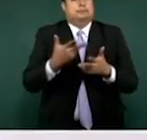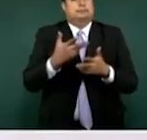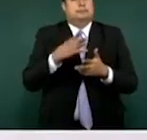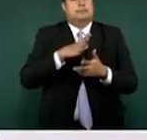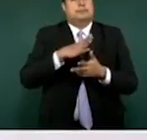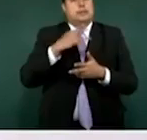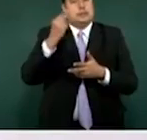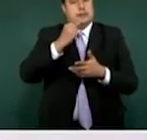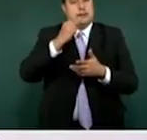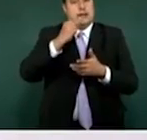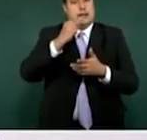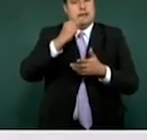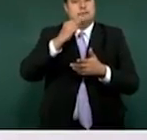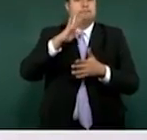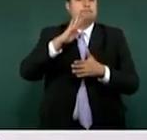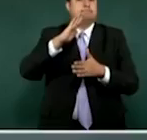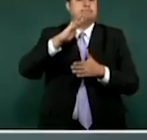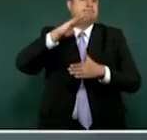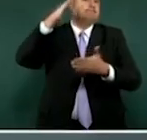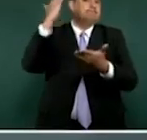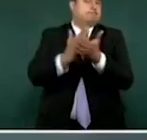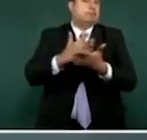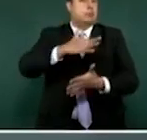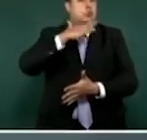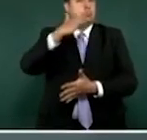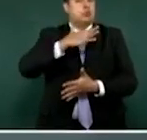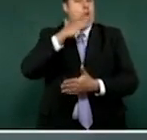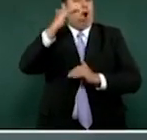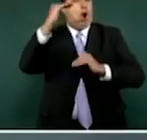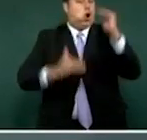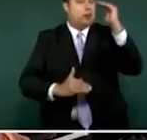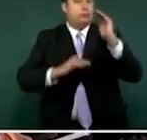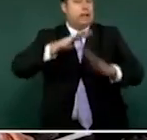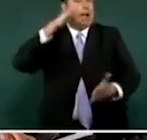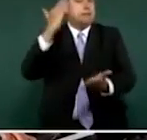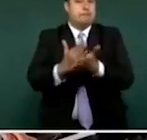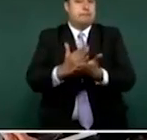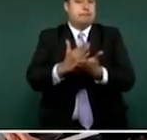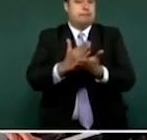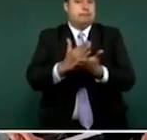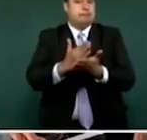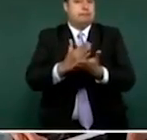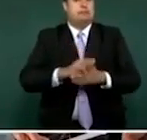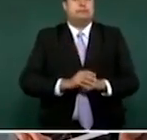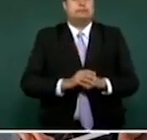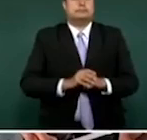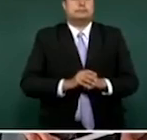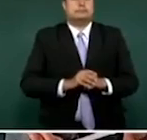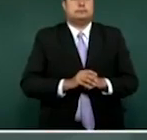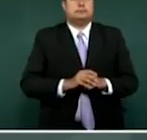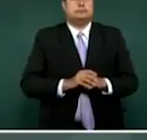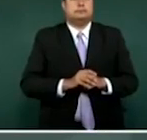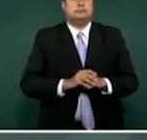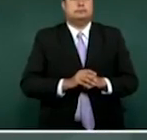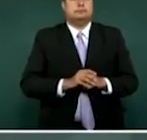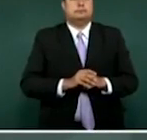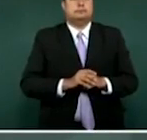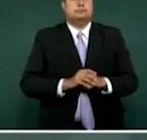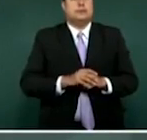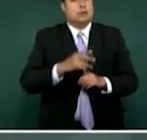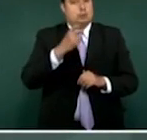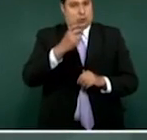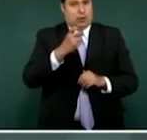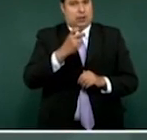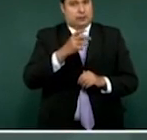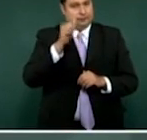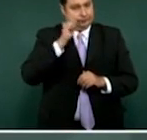terminar con la corrupción y con las desigualdades. Entonces, no dejamos de